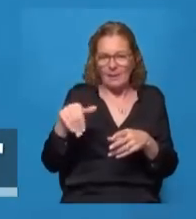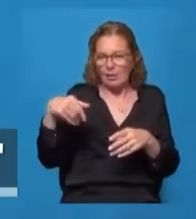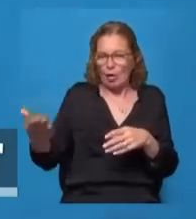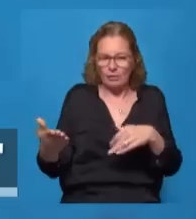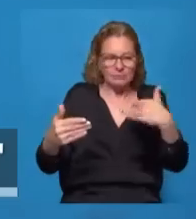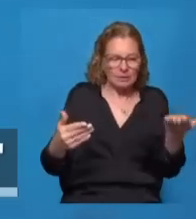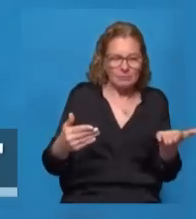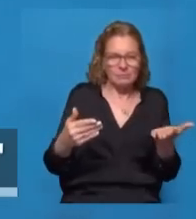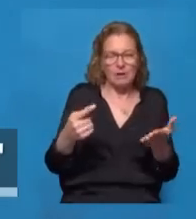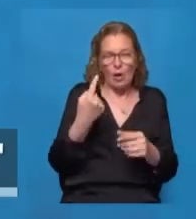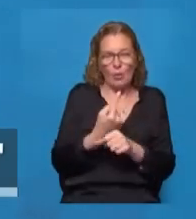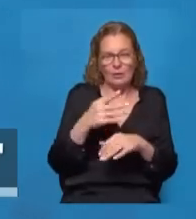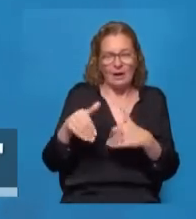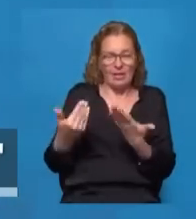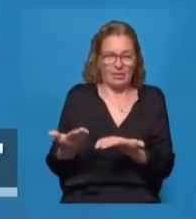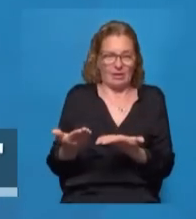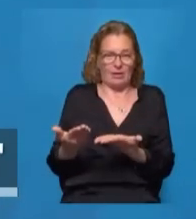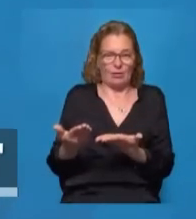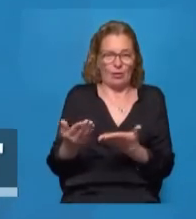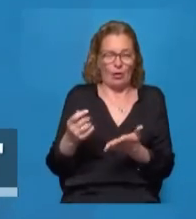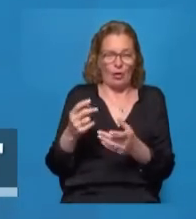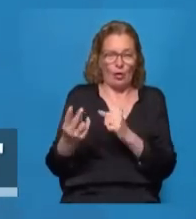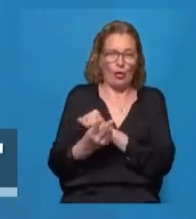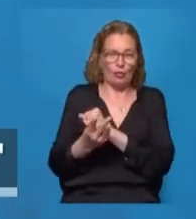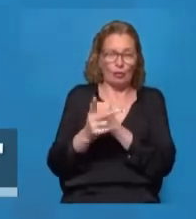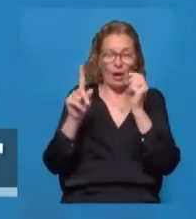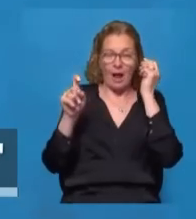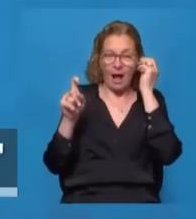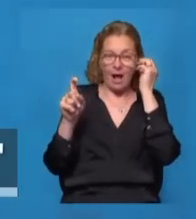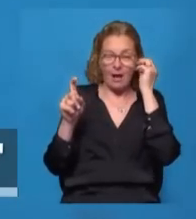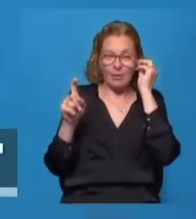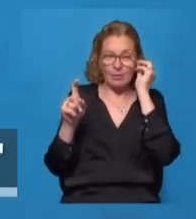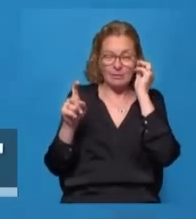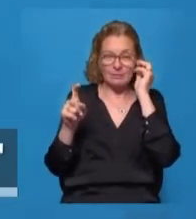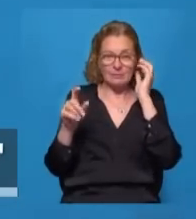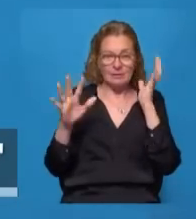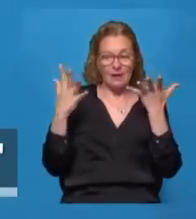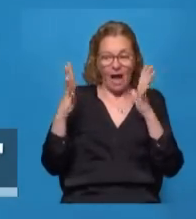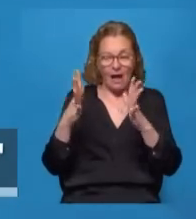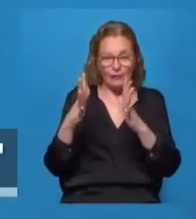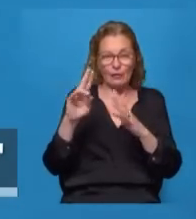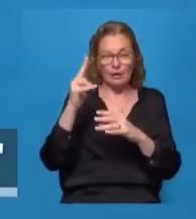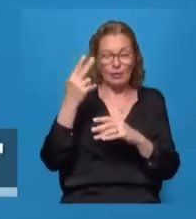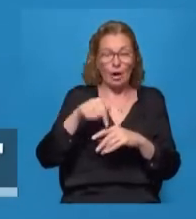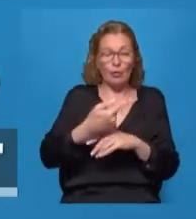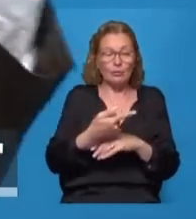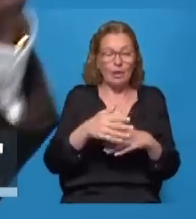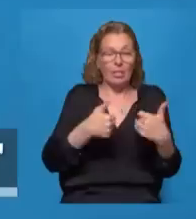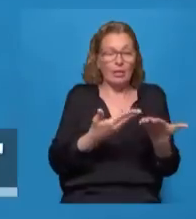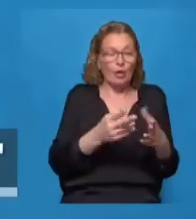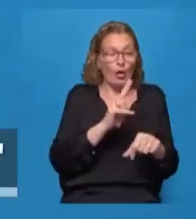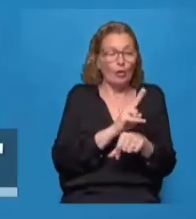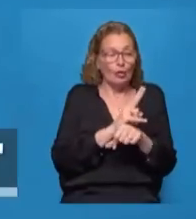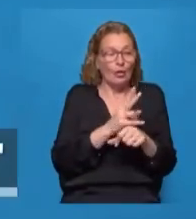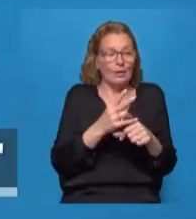a una le dieron prácticamente el control del agua y y de la plantación de árboles en Uruguay y a la otra le dieron el control del